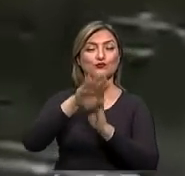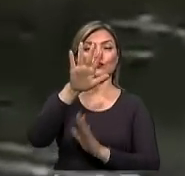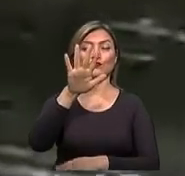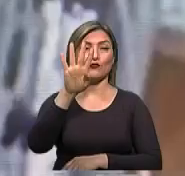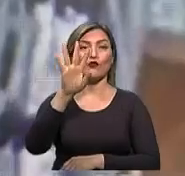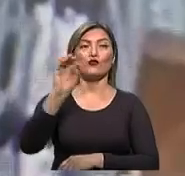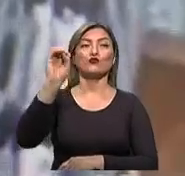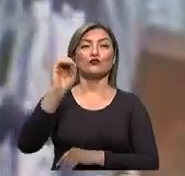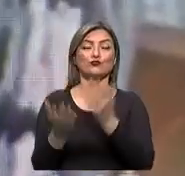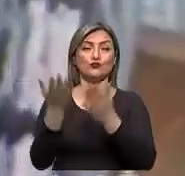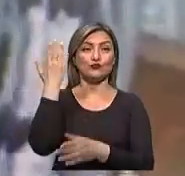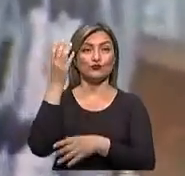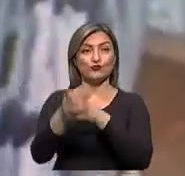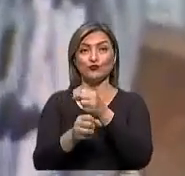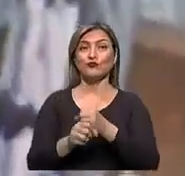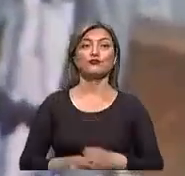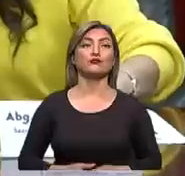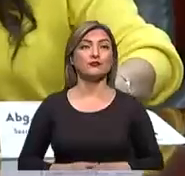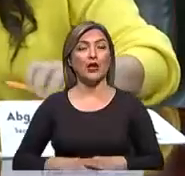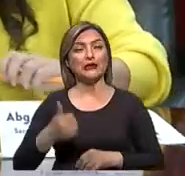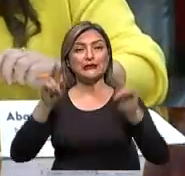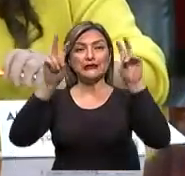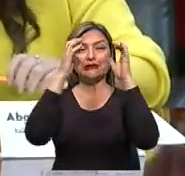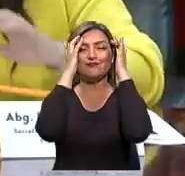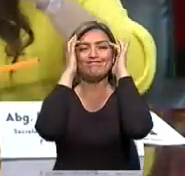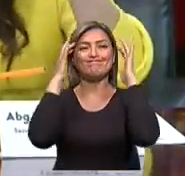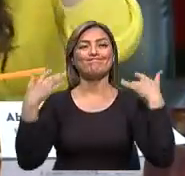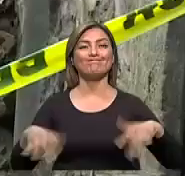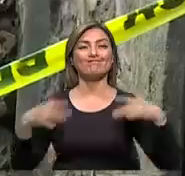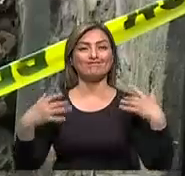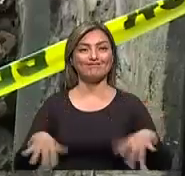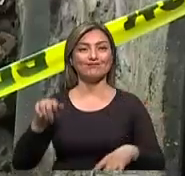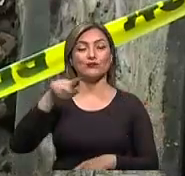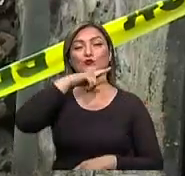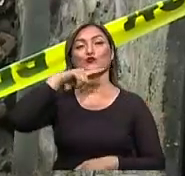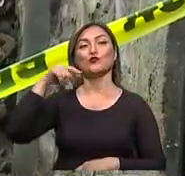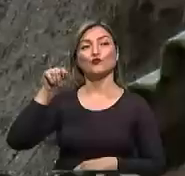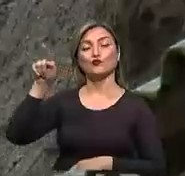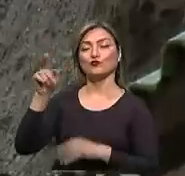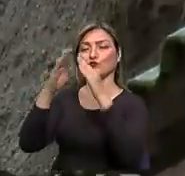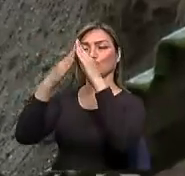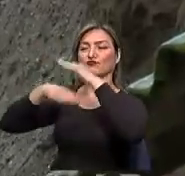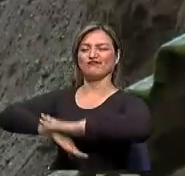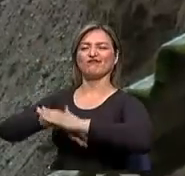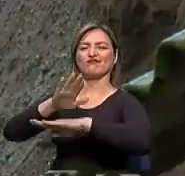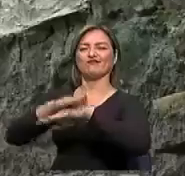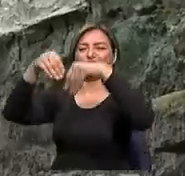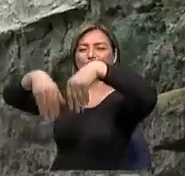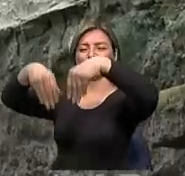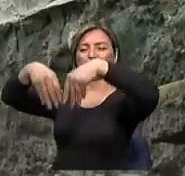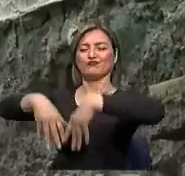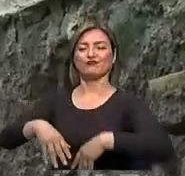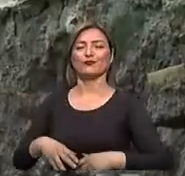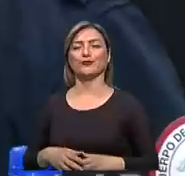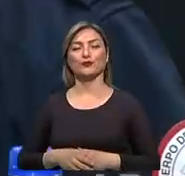en comparación al año anterior. Otro tema que les preocupa a las autoridades y que dejó este feriado son los colapsos estructurales por las